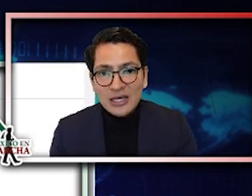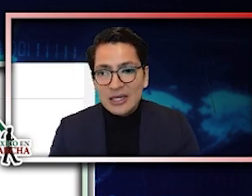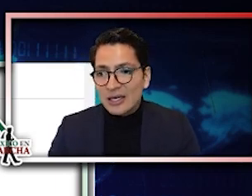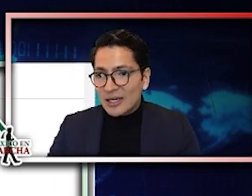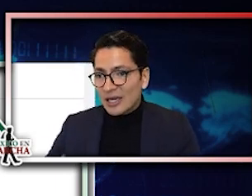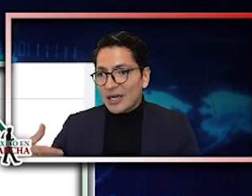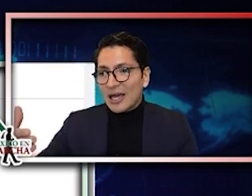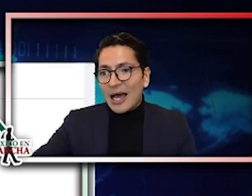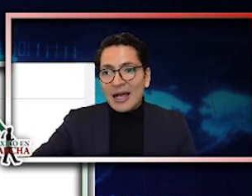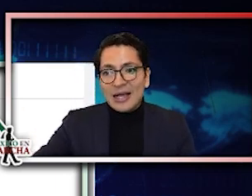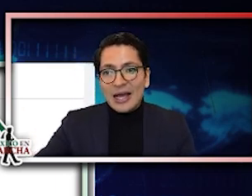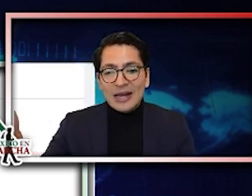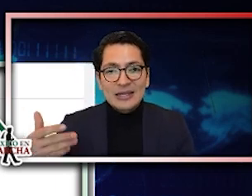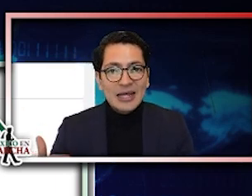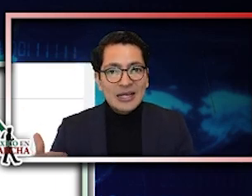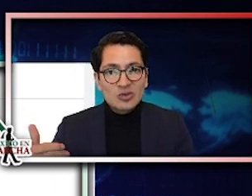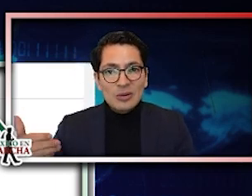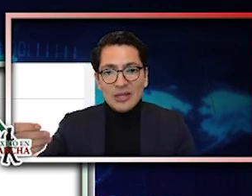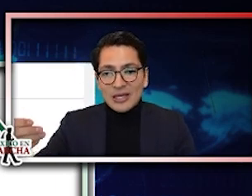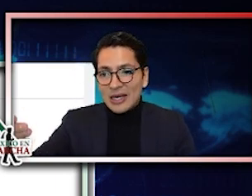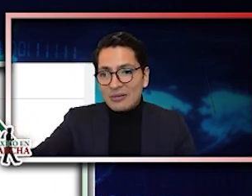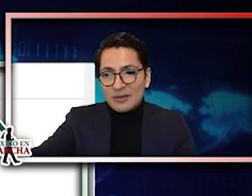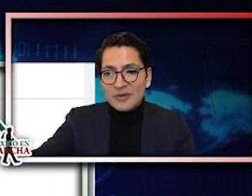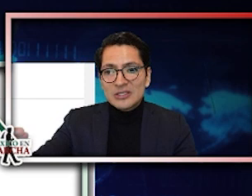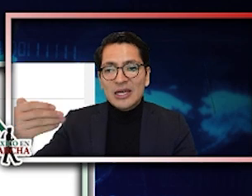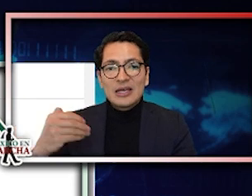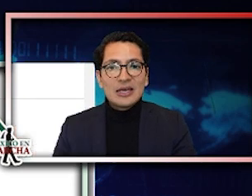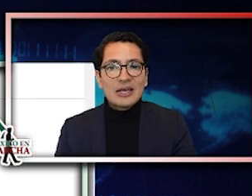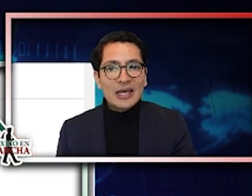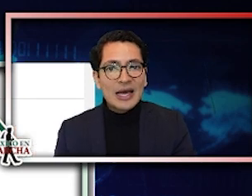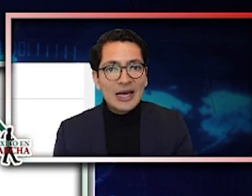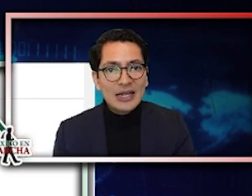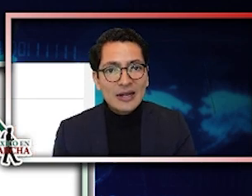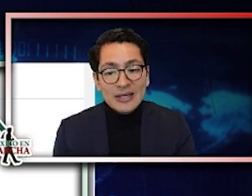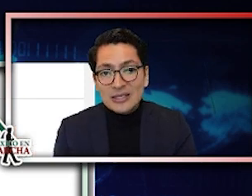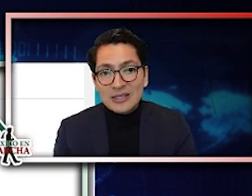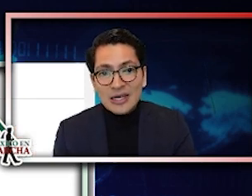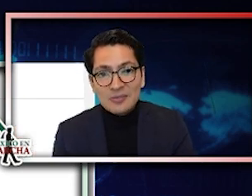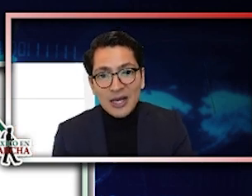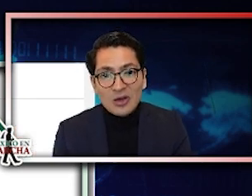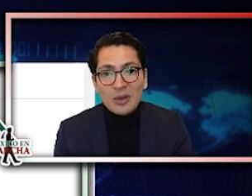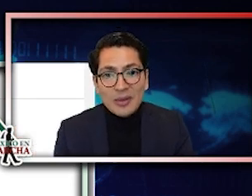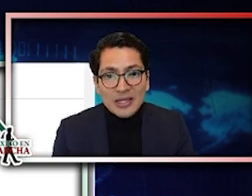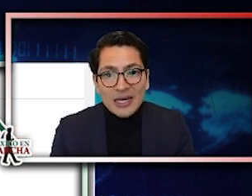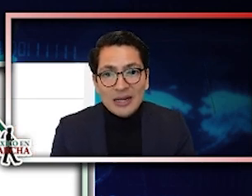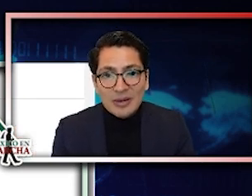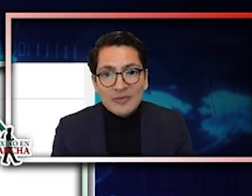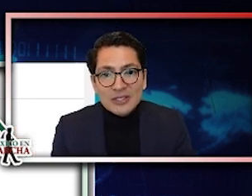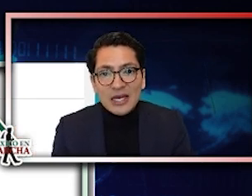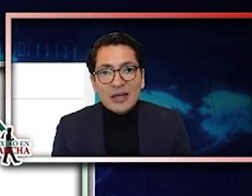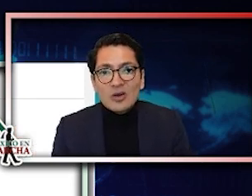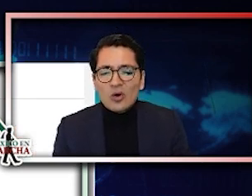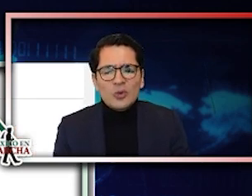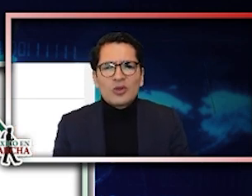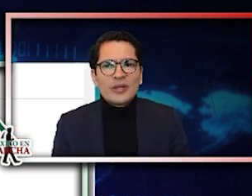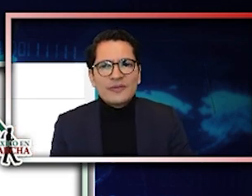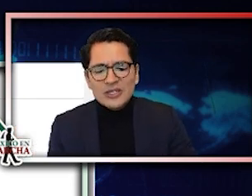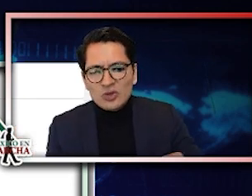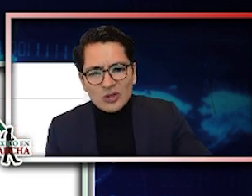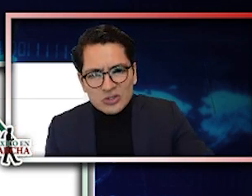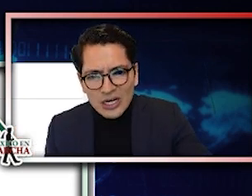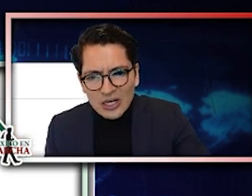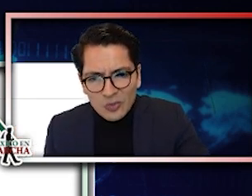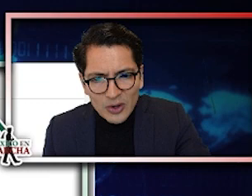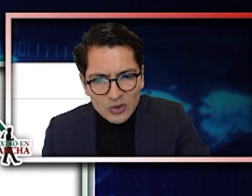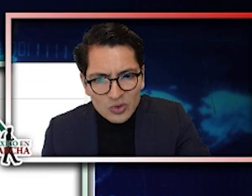beneficia que hagan carreteras obviamente que le beneficia que hagan este tren maya obviamente que le beneficia como nos